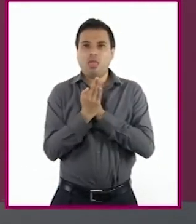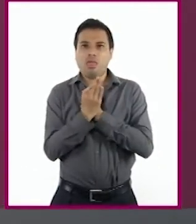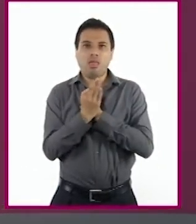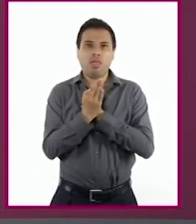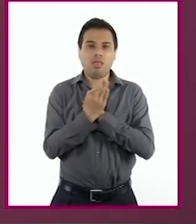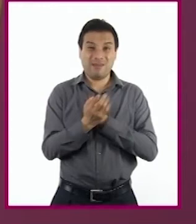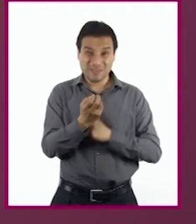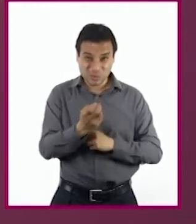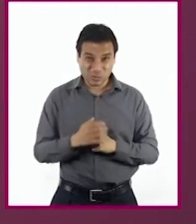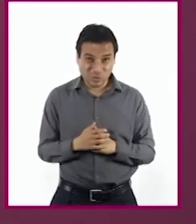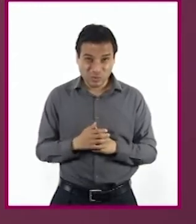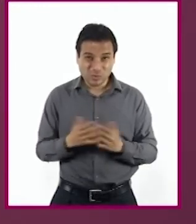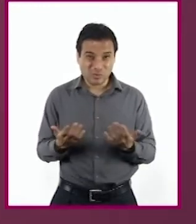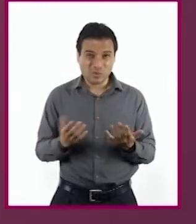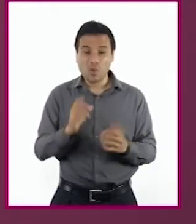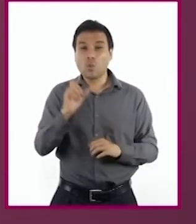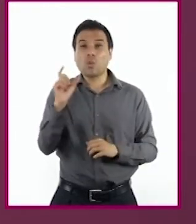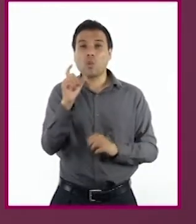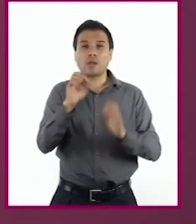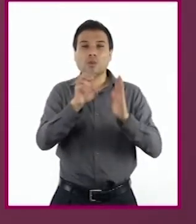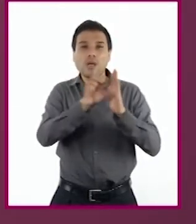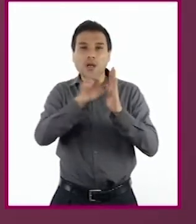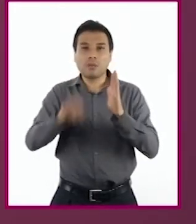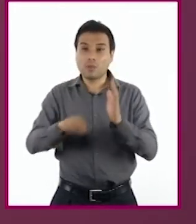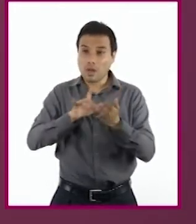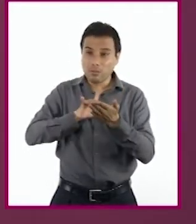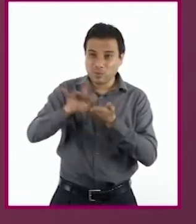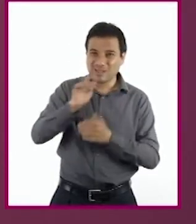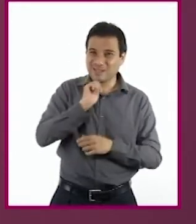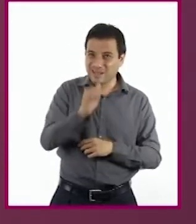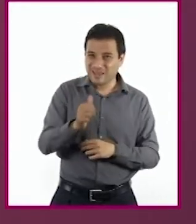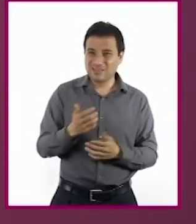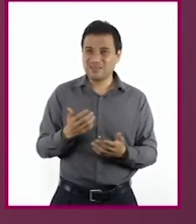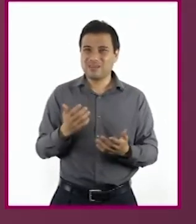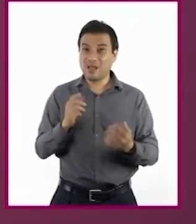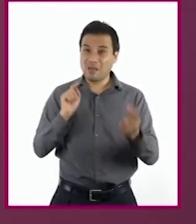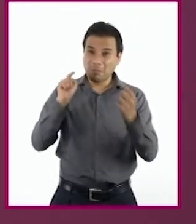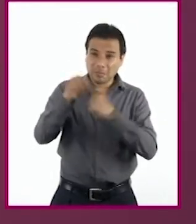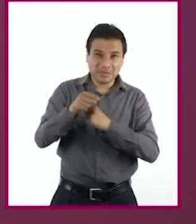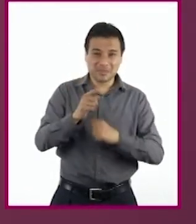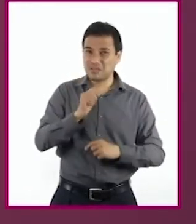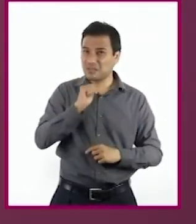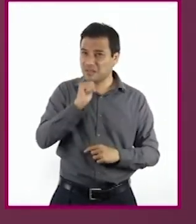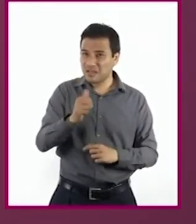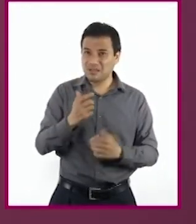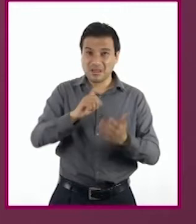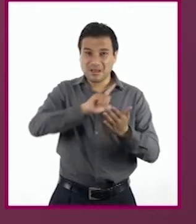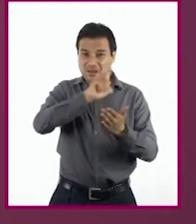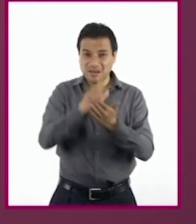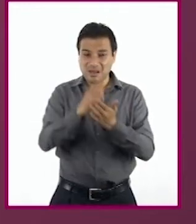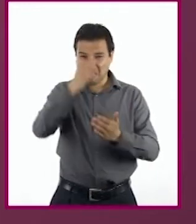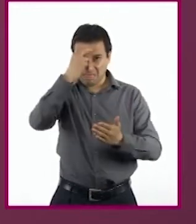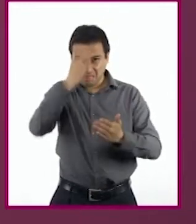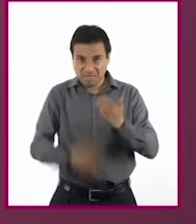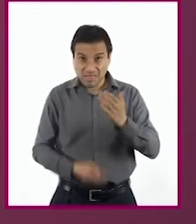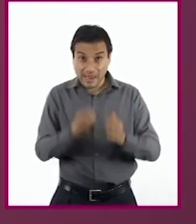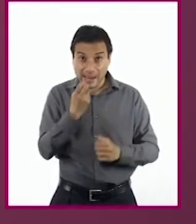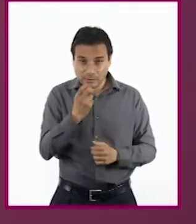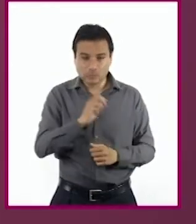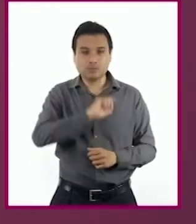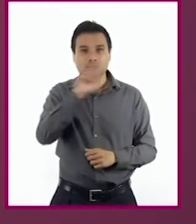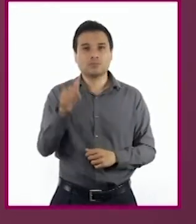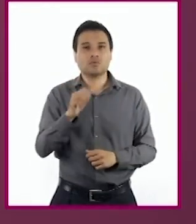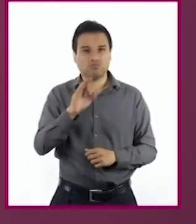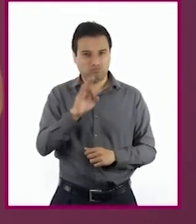colectivo, cuando dejen de ser solidarias, empáticas o respetuosas de la legalidad, entonces se abre la